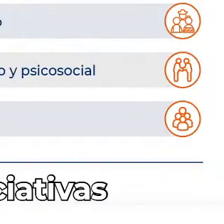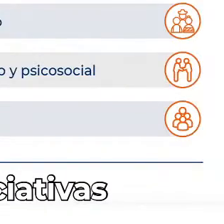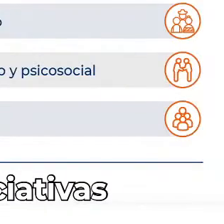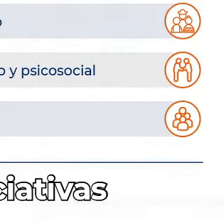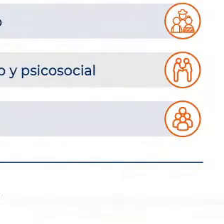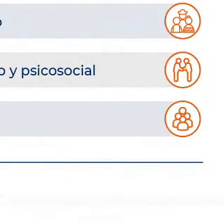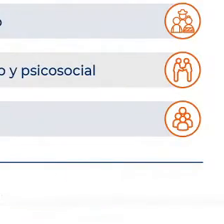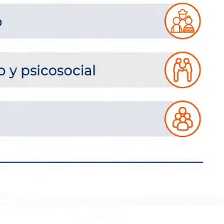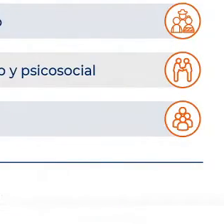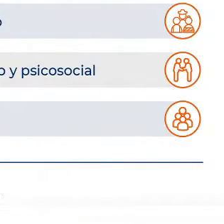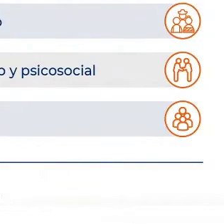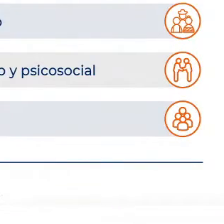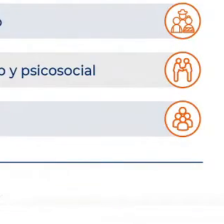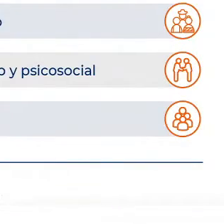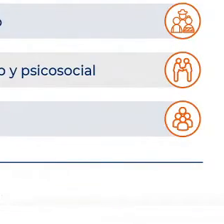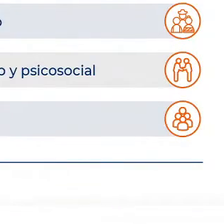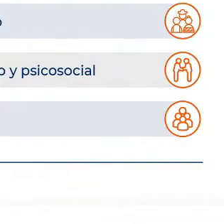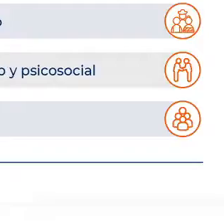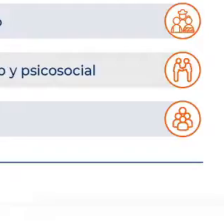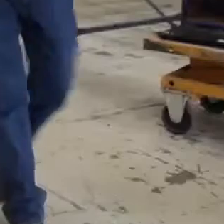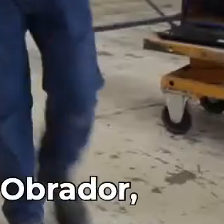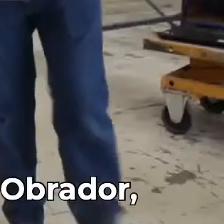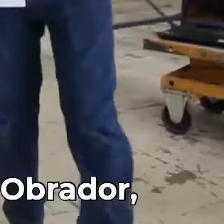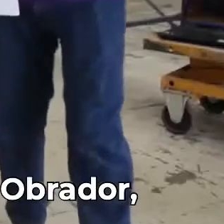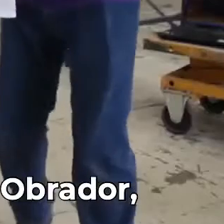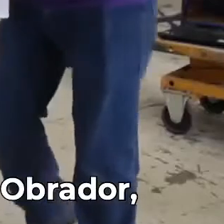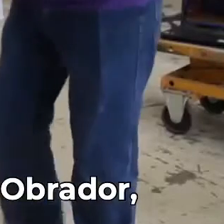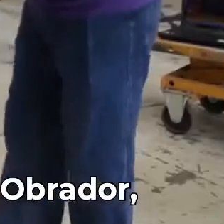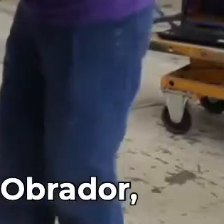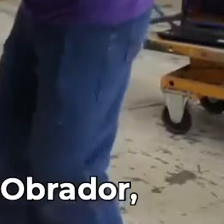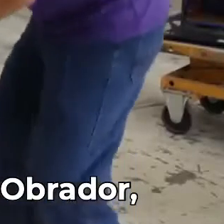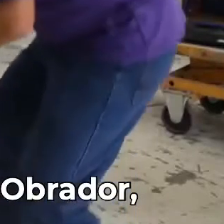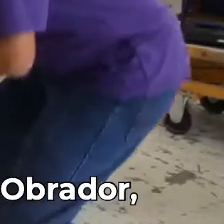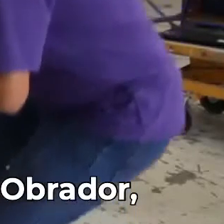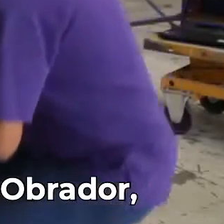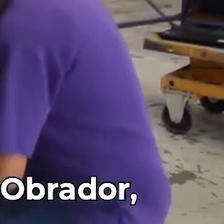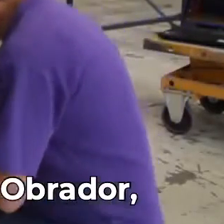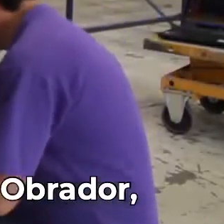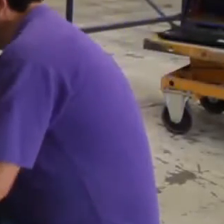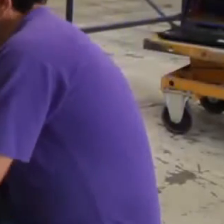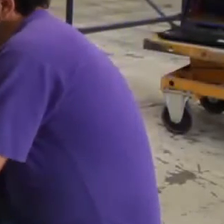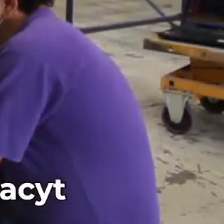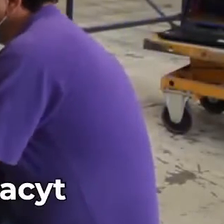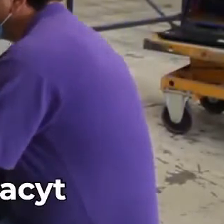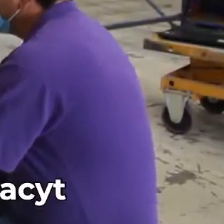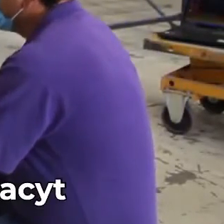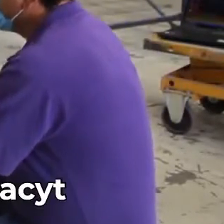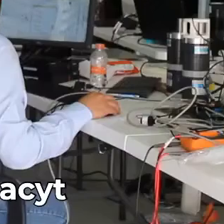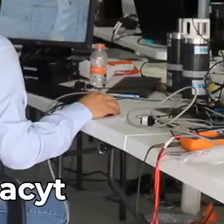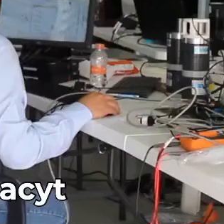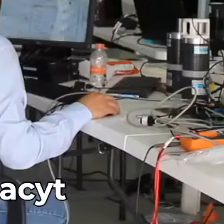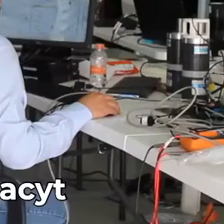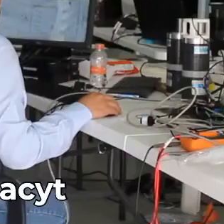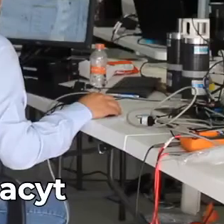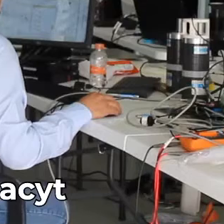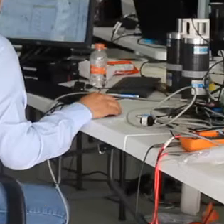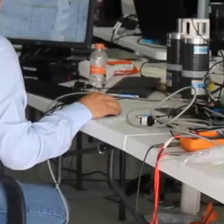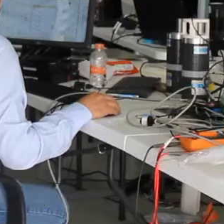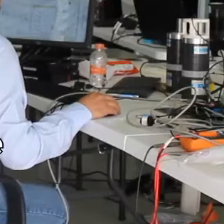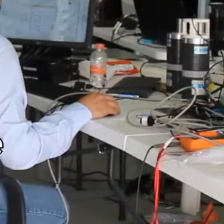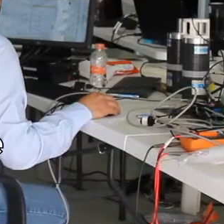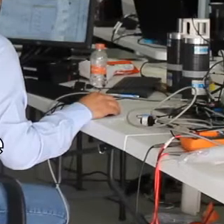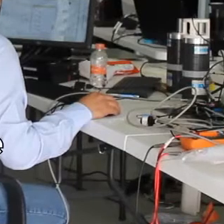en forma real. Eso además abre la puerta a una política multisectorial y por eso es que venimos